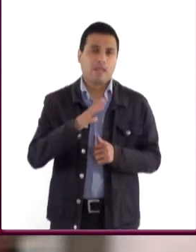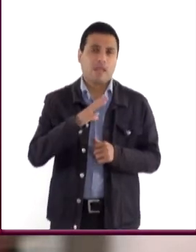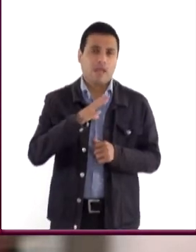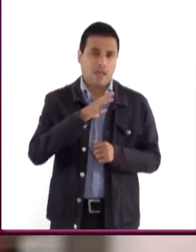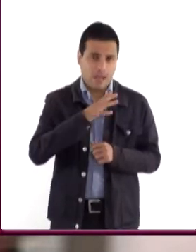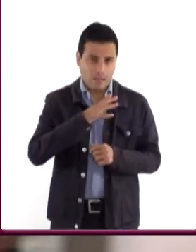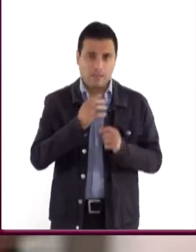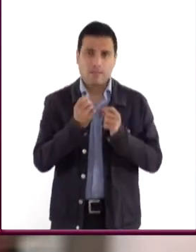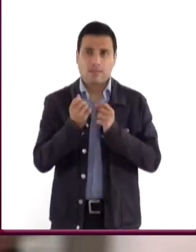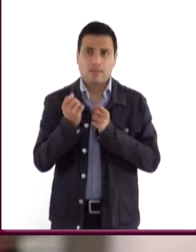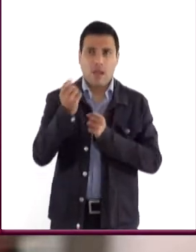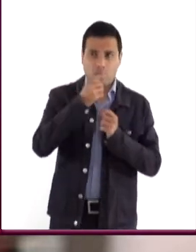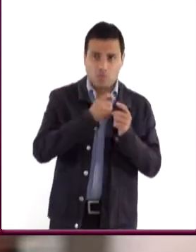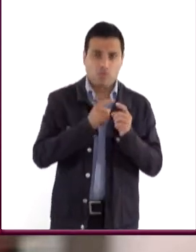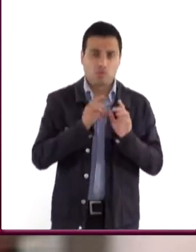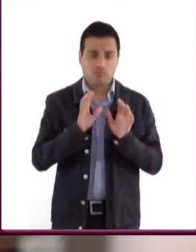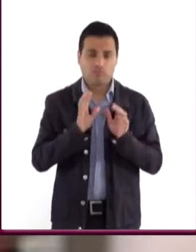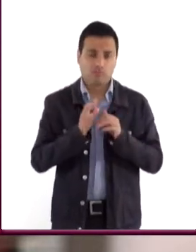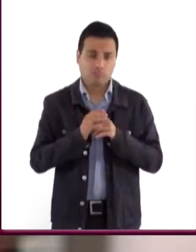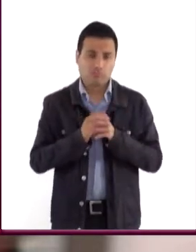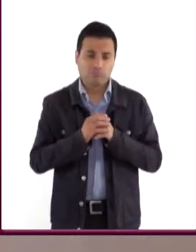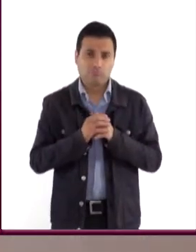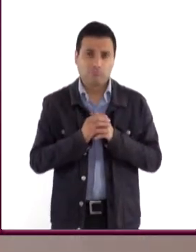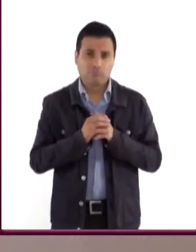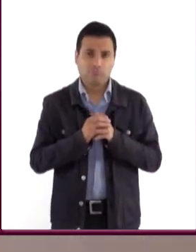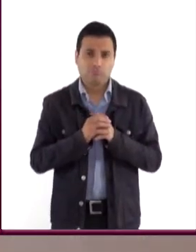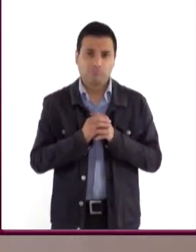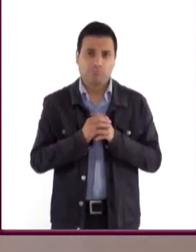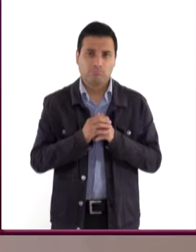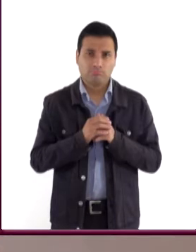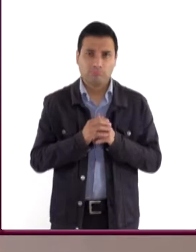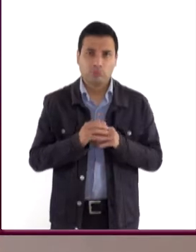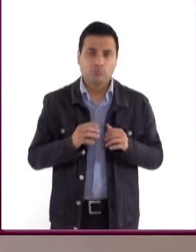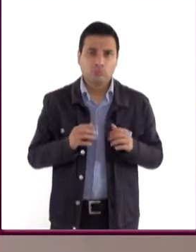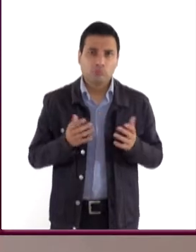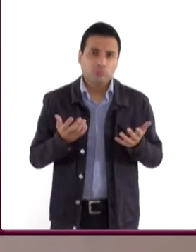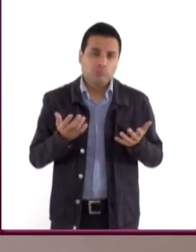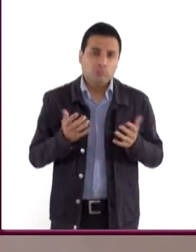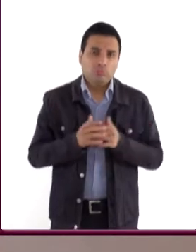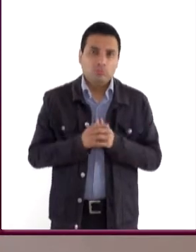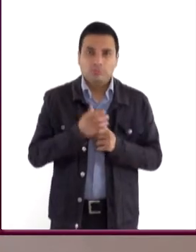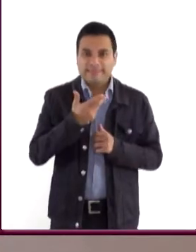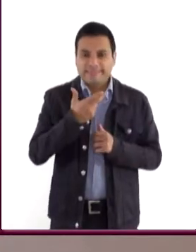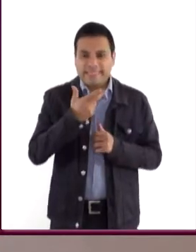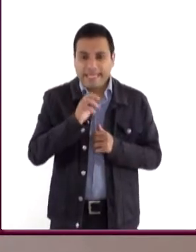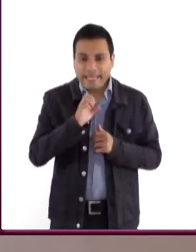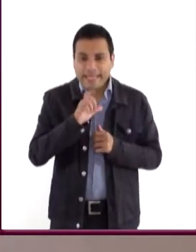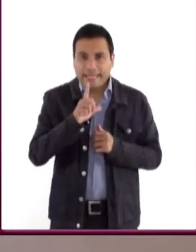¿no? Y hay algunos que tienen los élitros, que es el nombre al